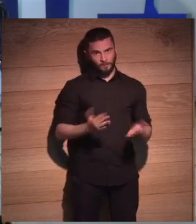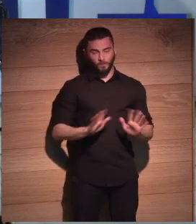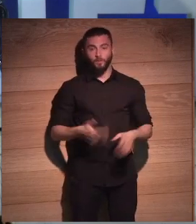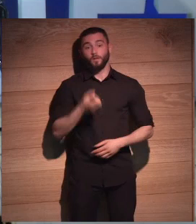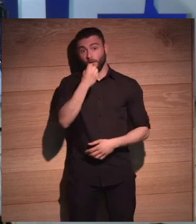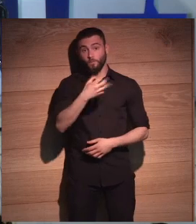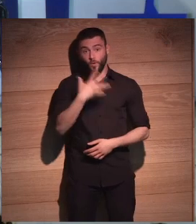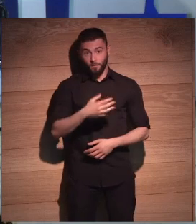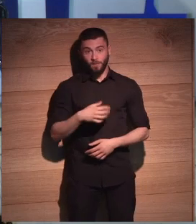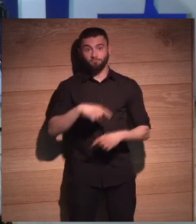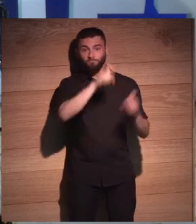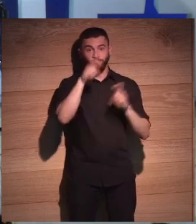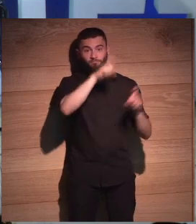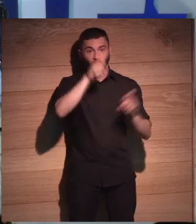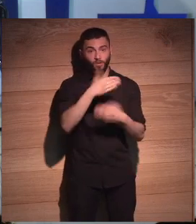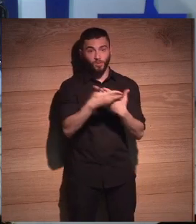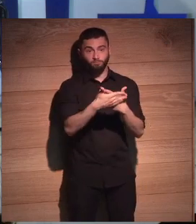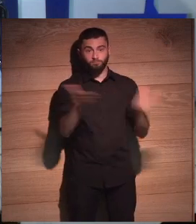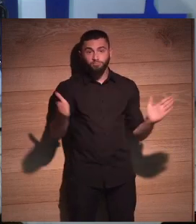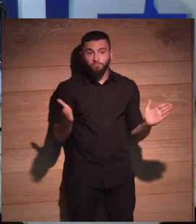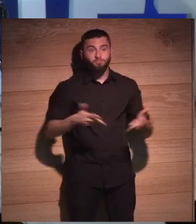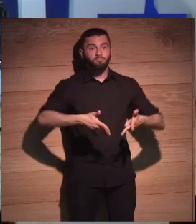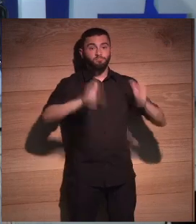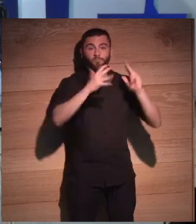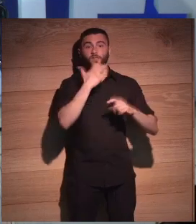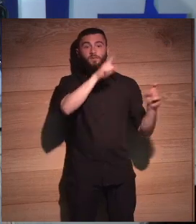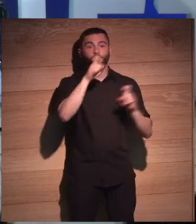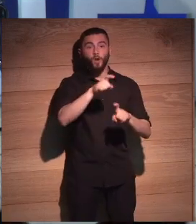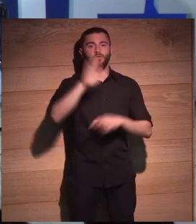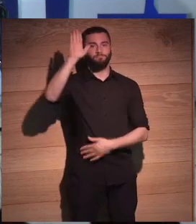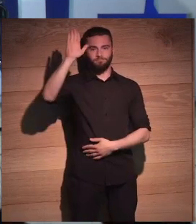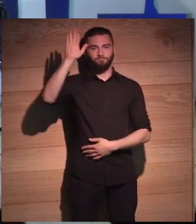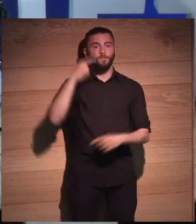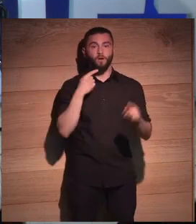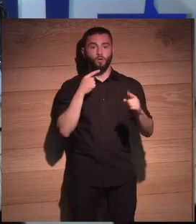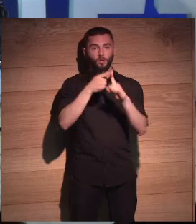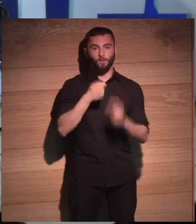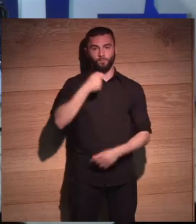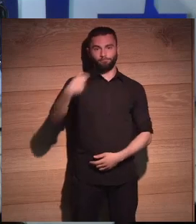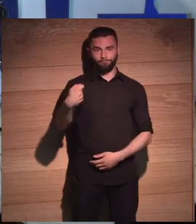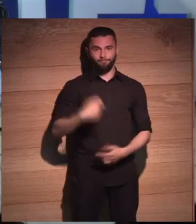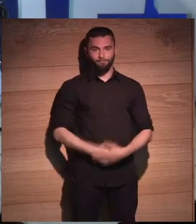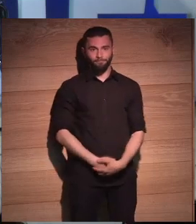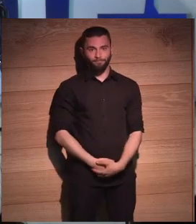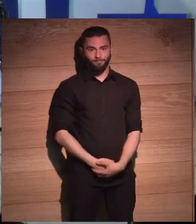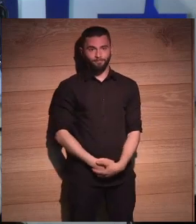pues vamos a abrir el turno de preguntas a la sala. Si alguien tiene una pregunta, que levante la mano para que le manden el micro.